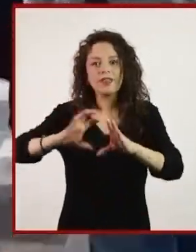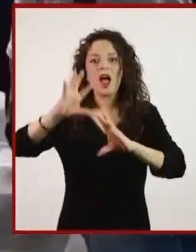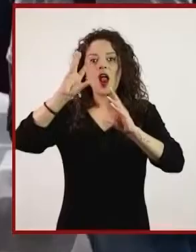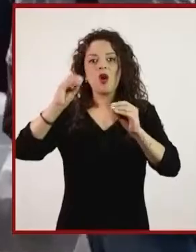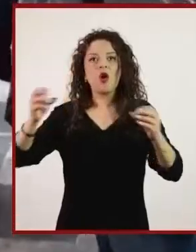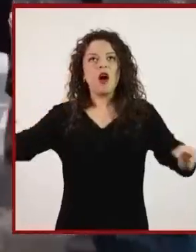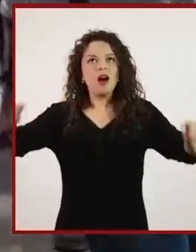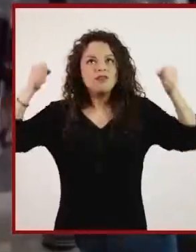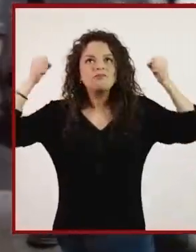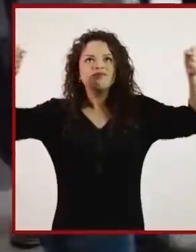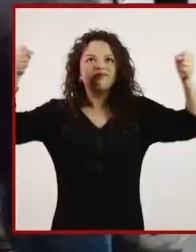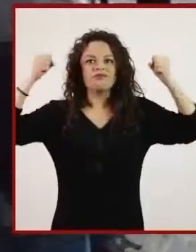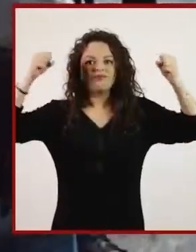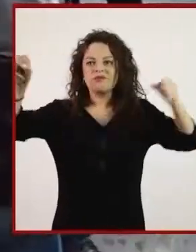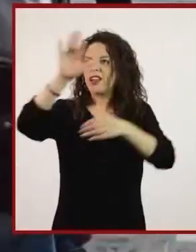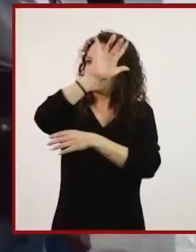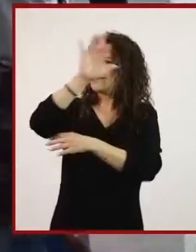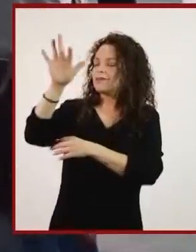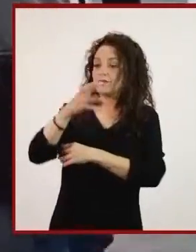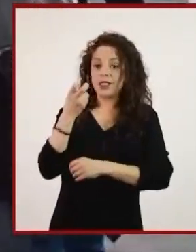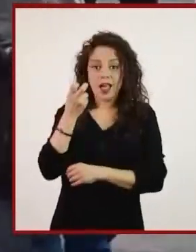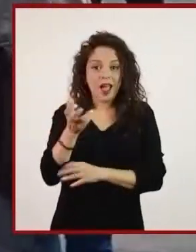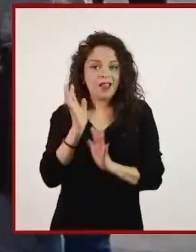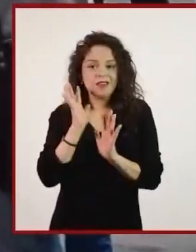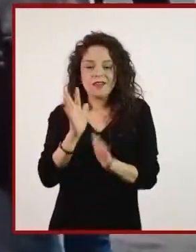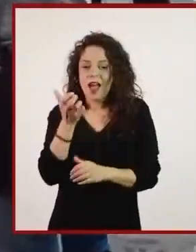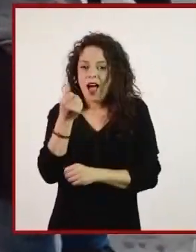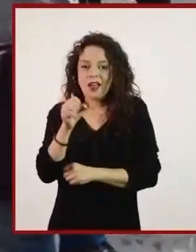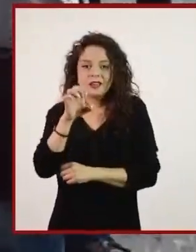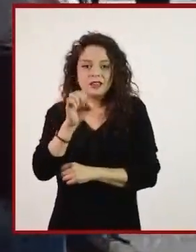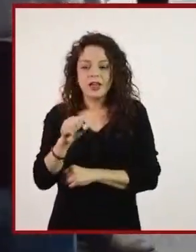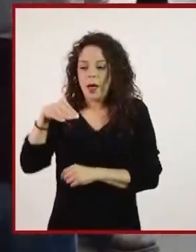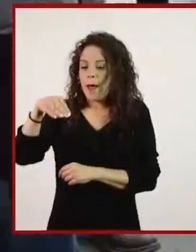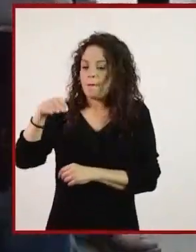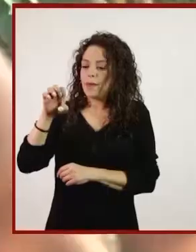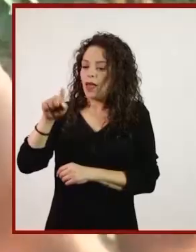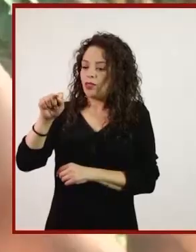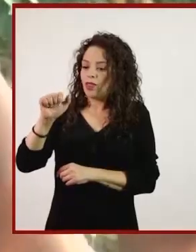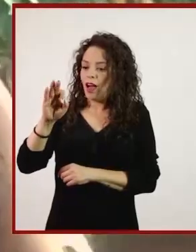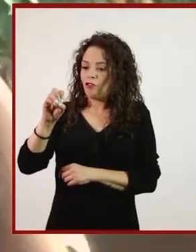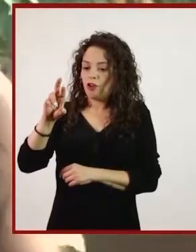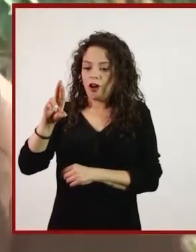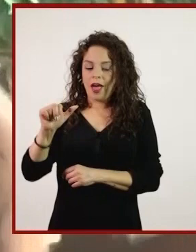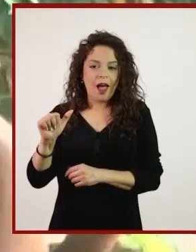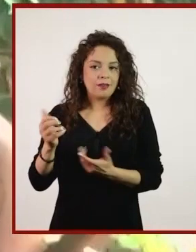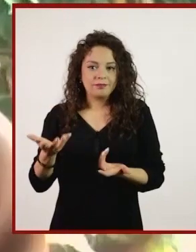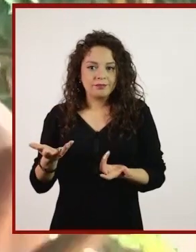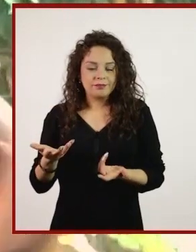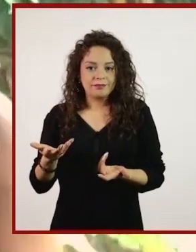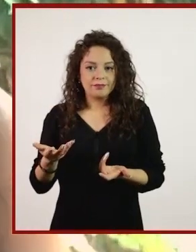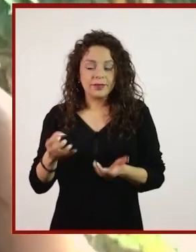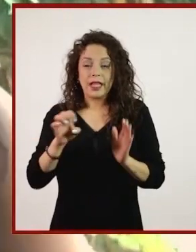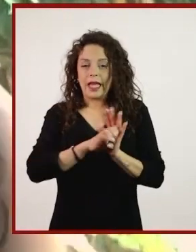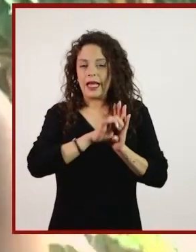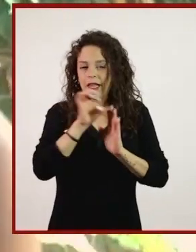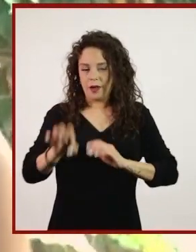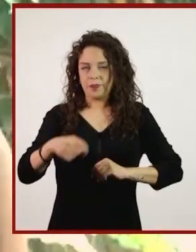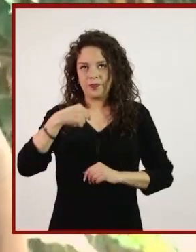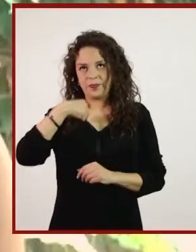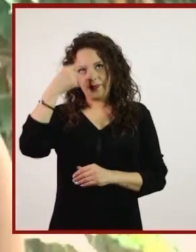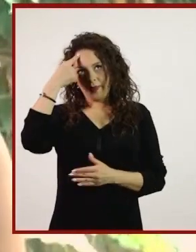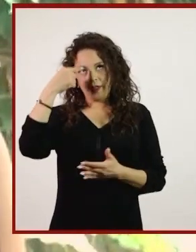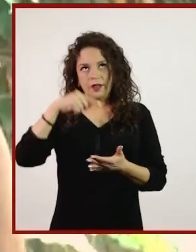para levantar la voz, para levantar pancartas, ¿no? Ya eso es una metáfora, ya es una poesía total, ¿no? O sea, yo creo